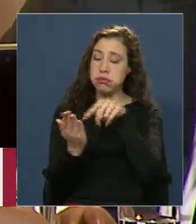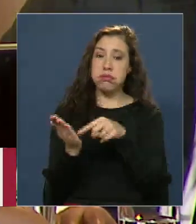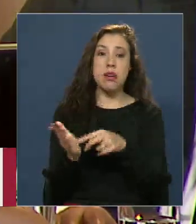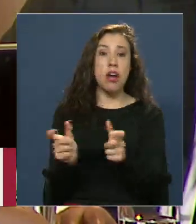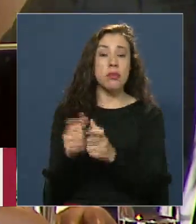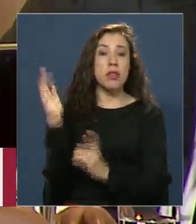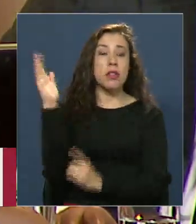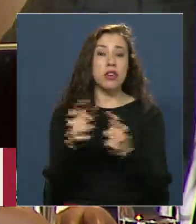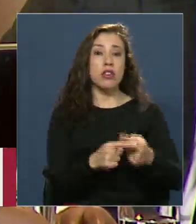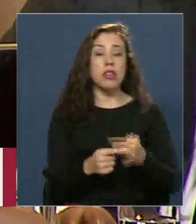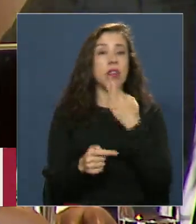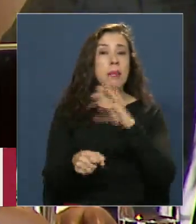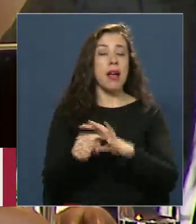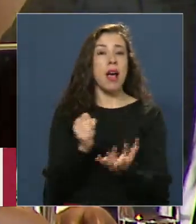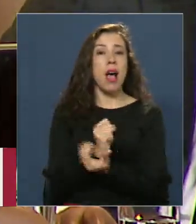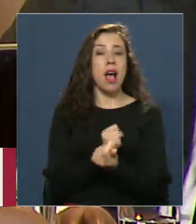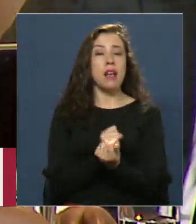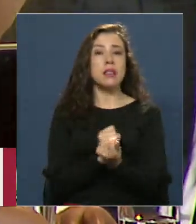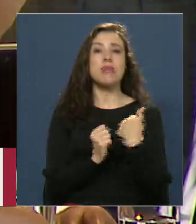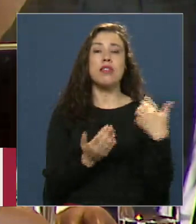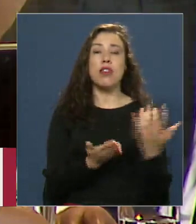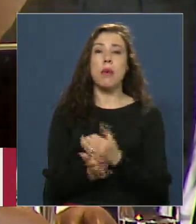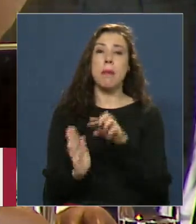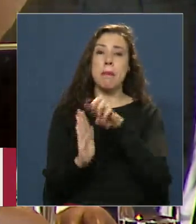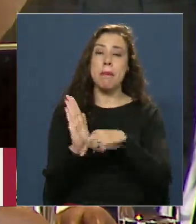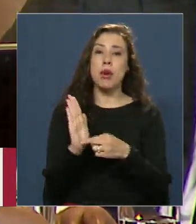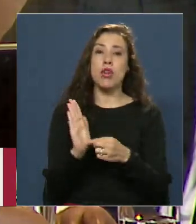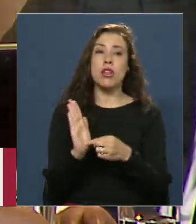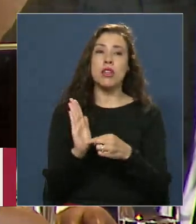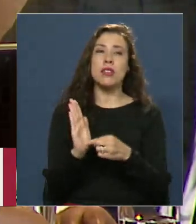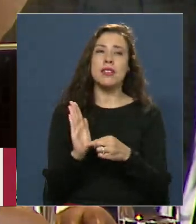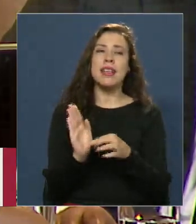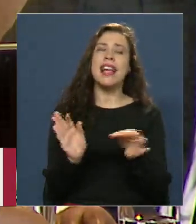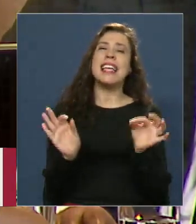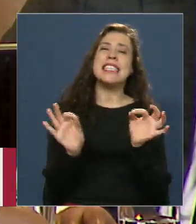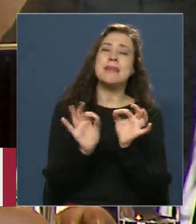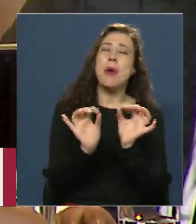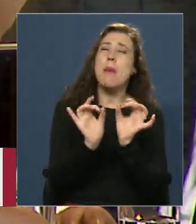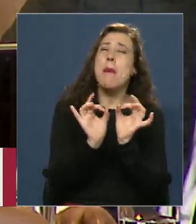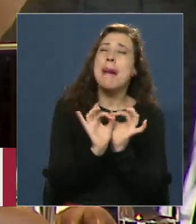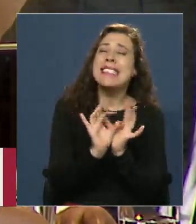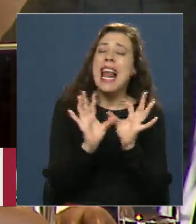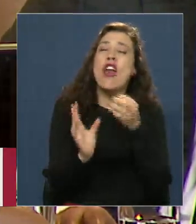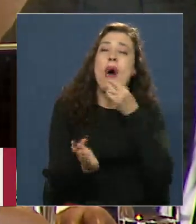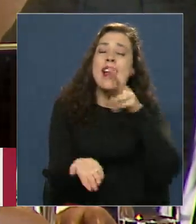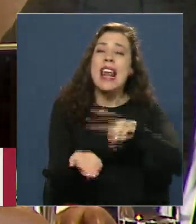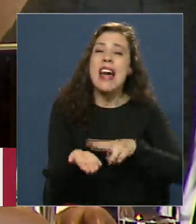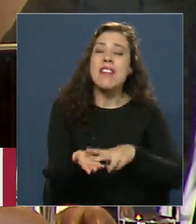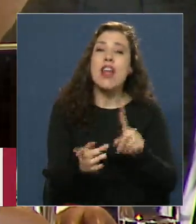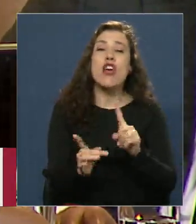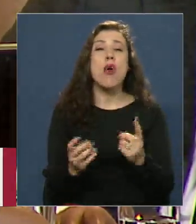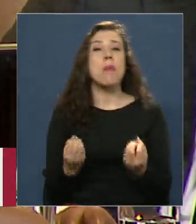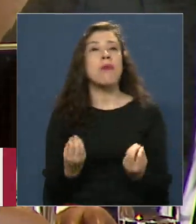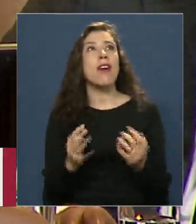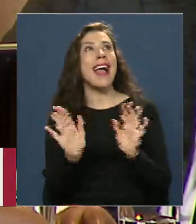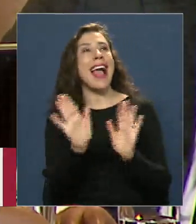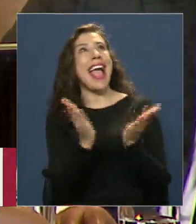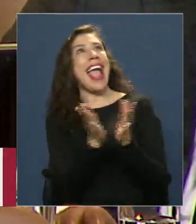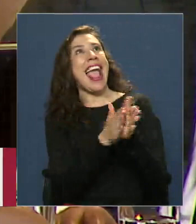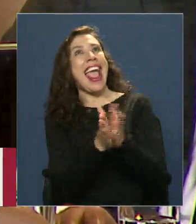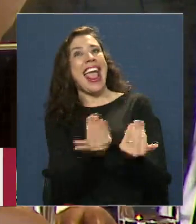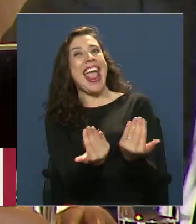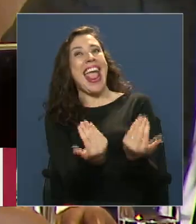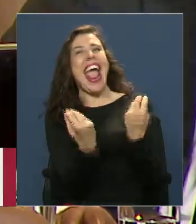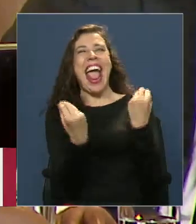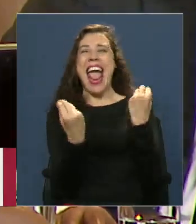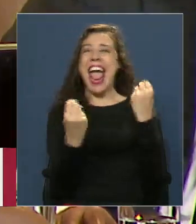Desarrollo Social y de Hacienda, logramos que el proyecto fuese un poco más sincero, que no generara la expectativa de crear